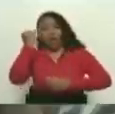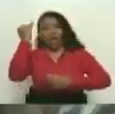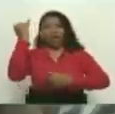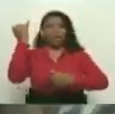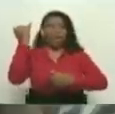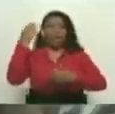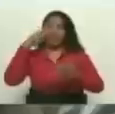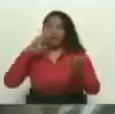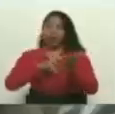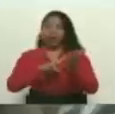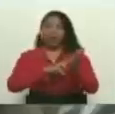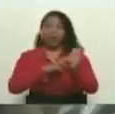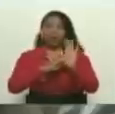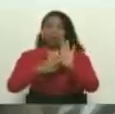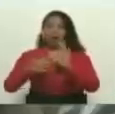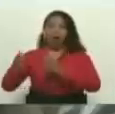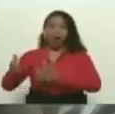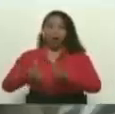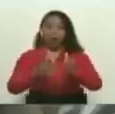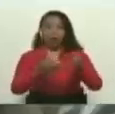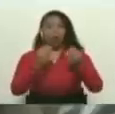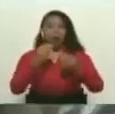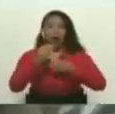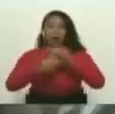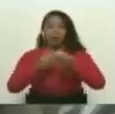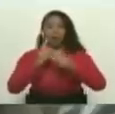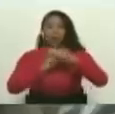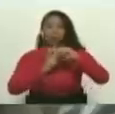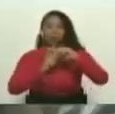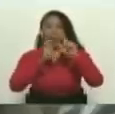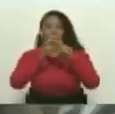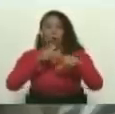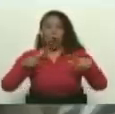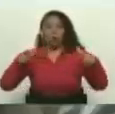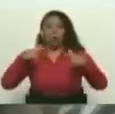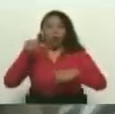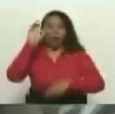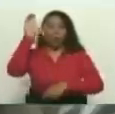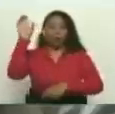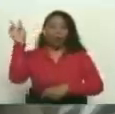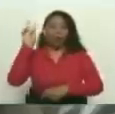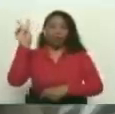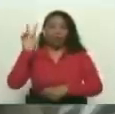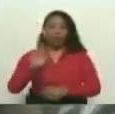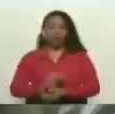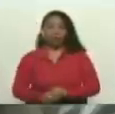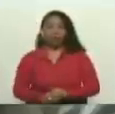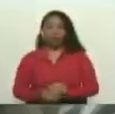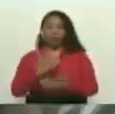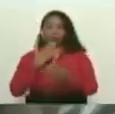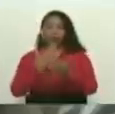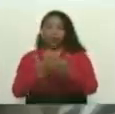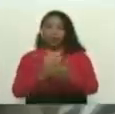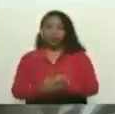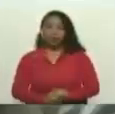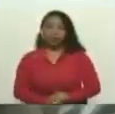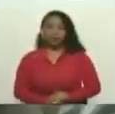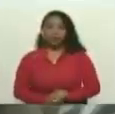el verdadero sendero para lograr la prosperidad de nuestra patria venezolana. Muchas gracias.